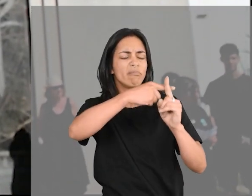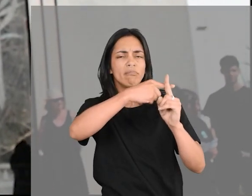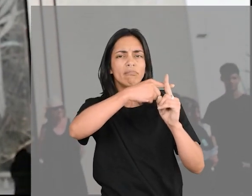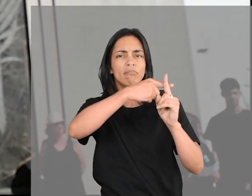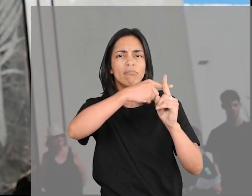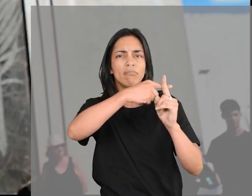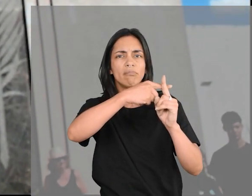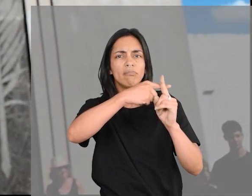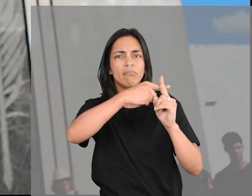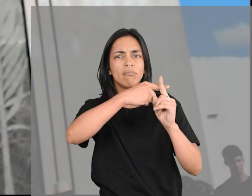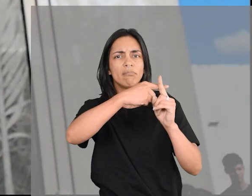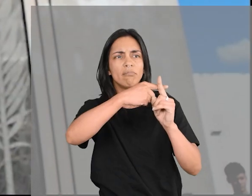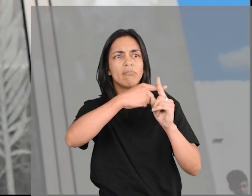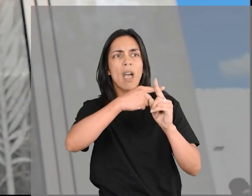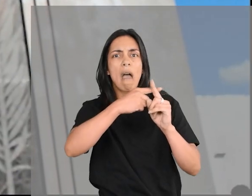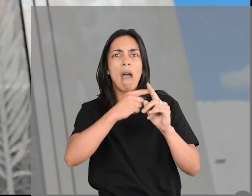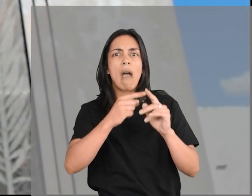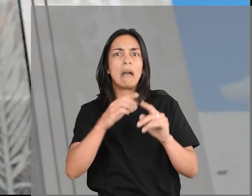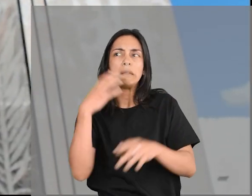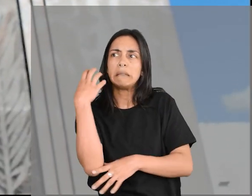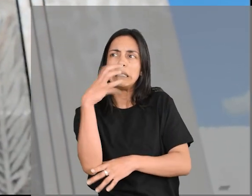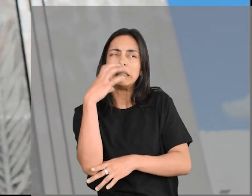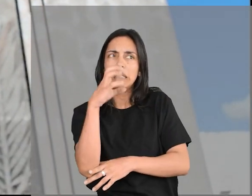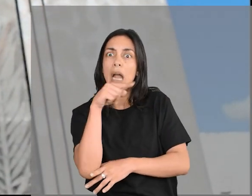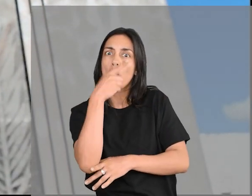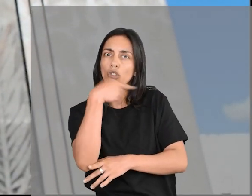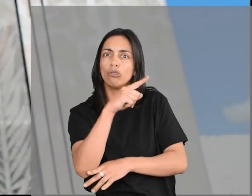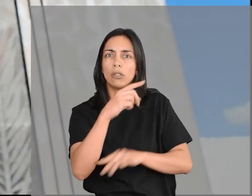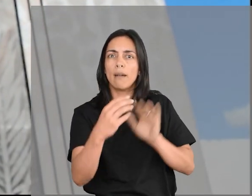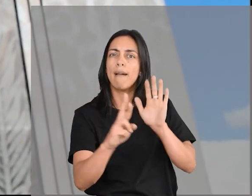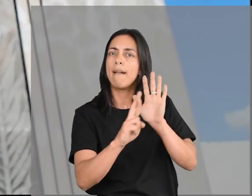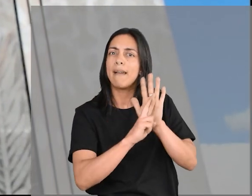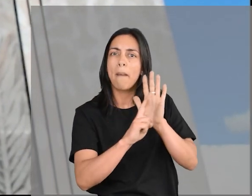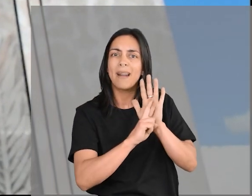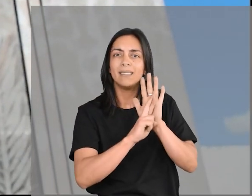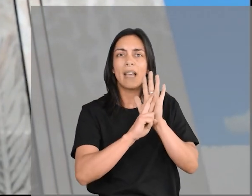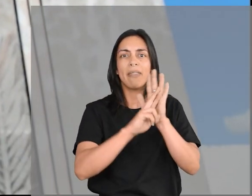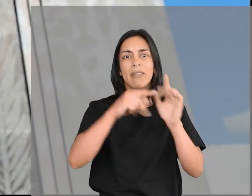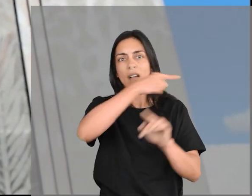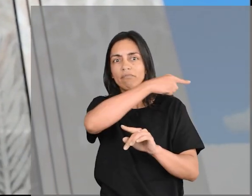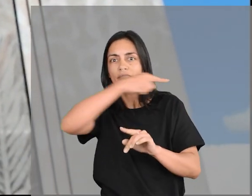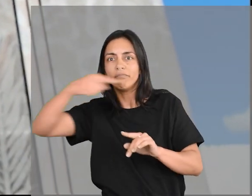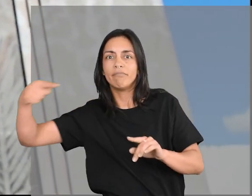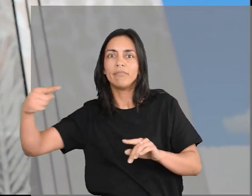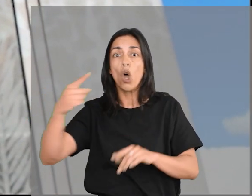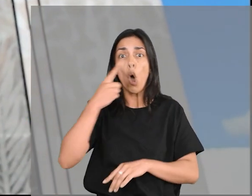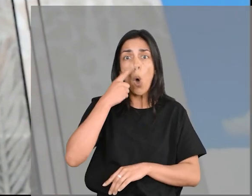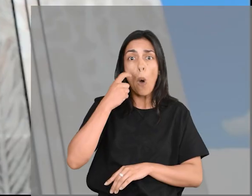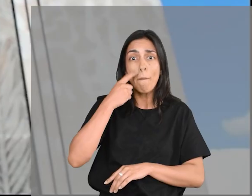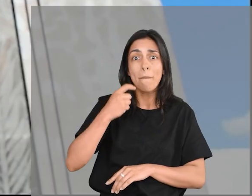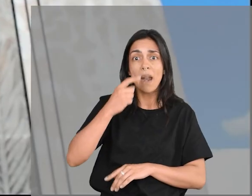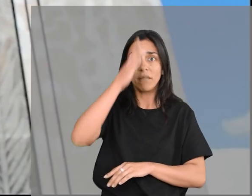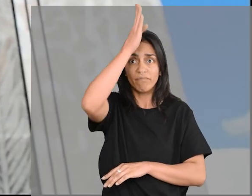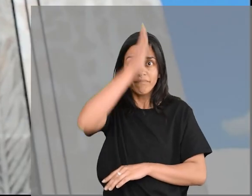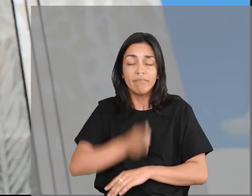que, contrario a ser cristiana, lo que representa es de manera horizontal al hombre, de manera vertical a la mujer, de